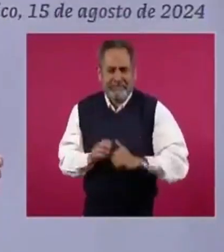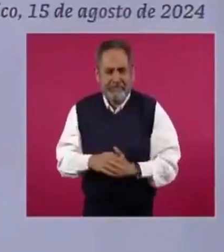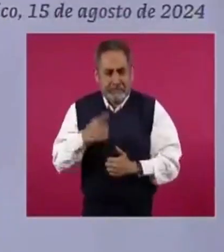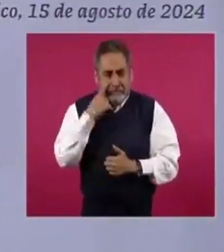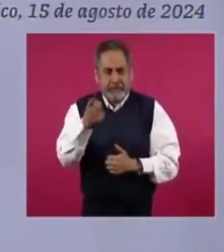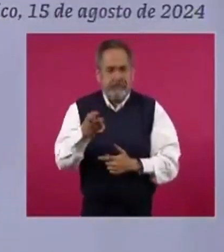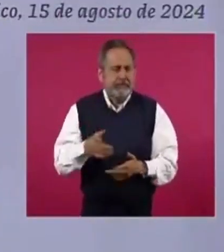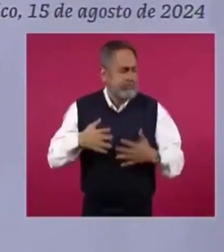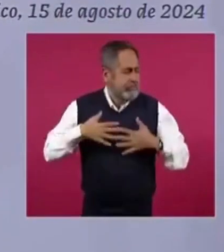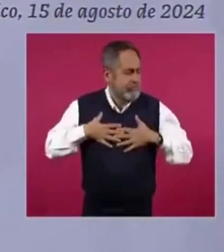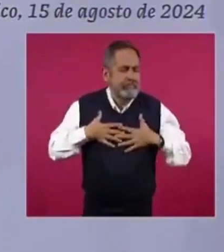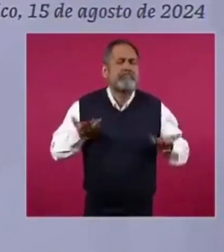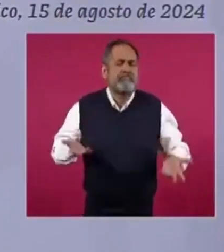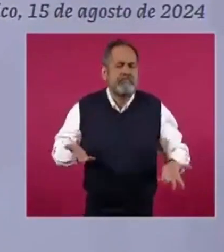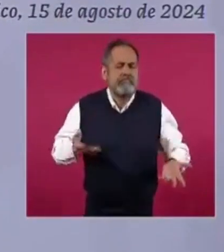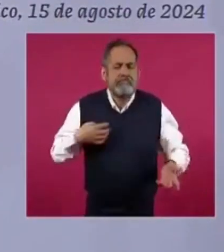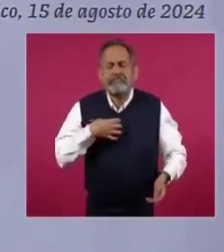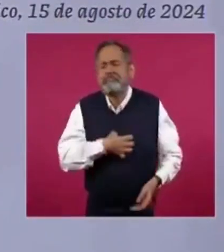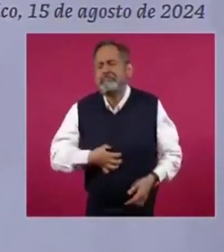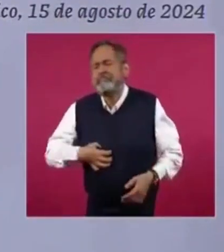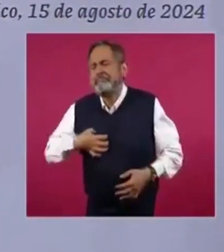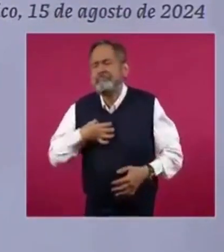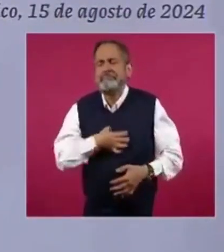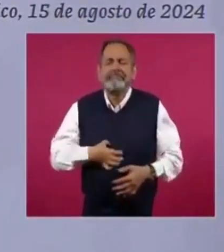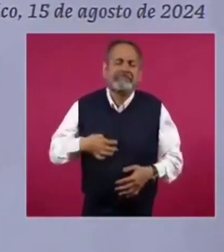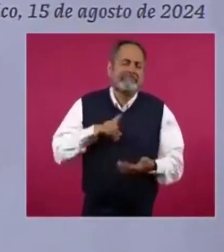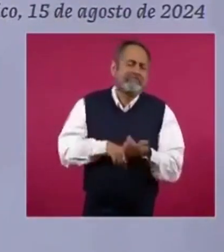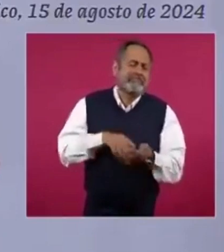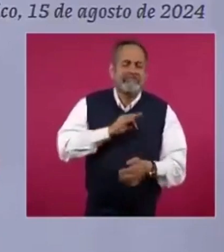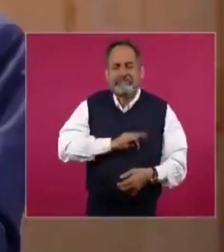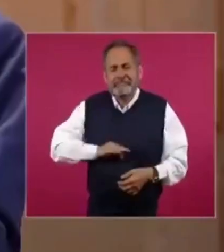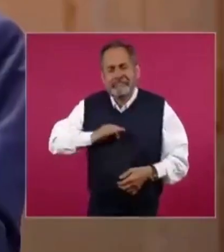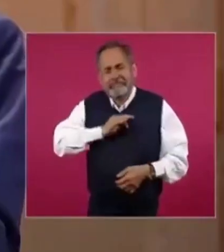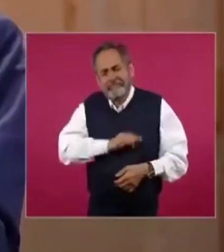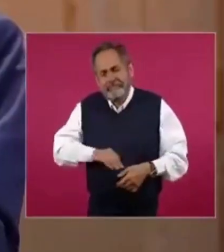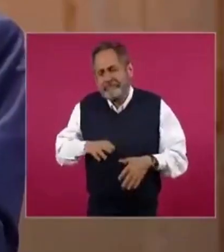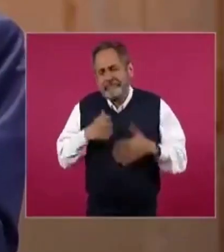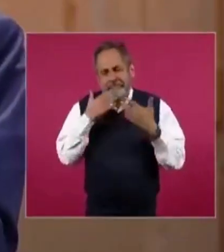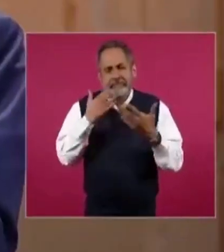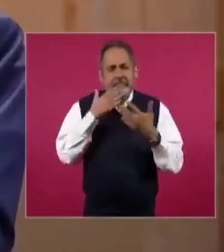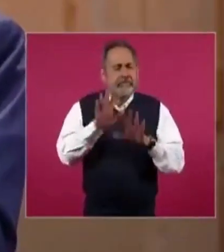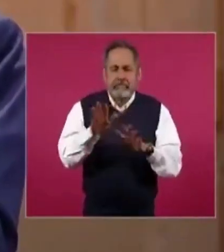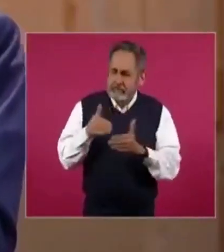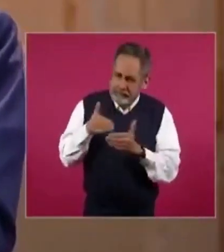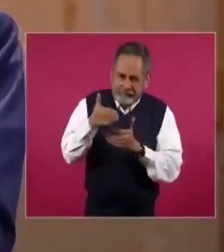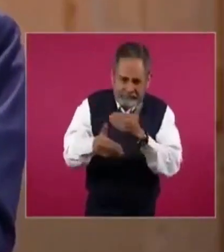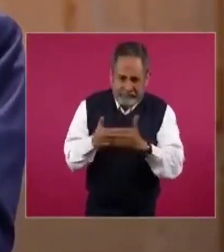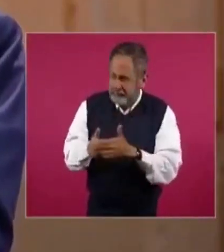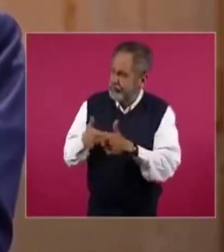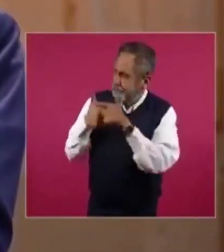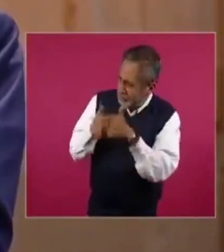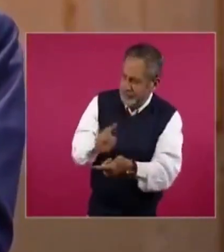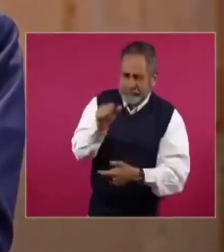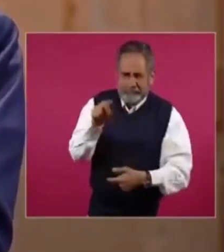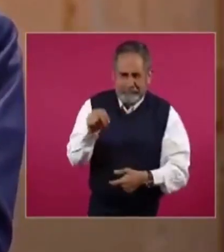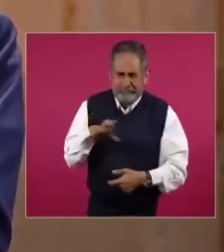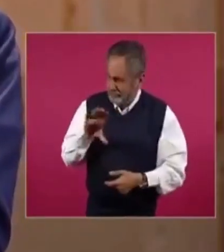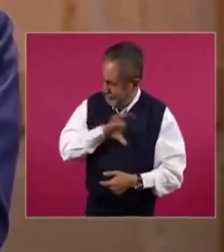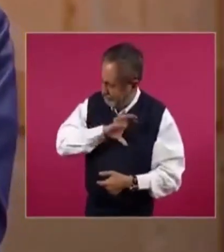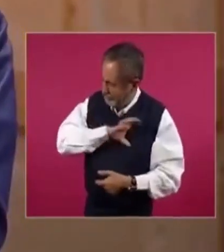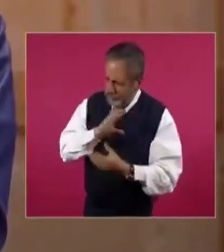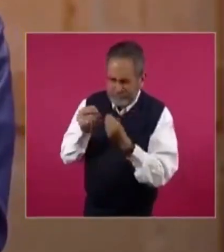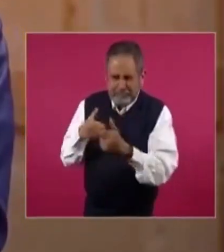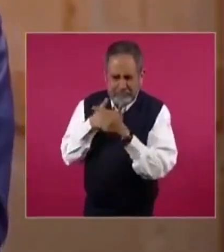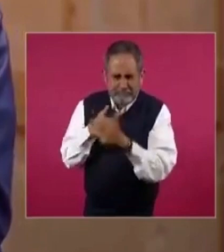cómo estamos de contentos, de felices. Entonces, adelante, Ana, te queremos mucho